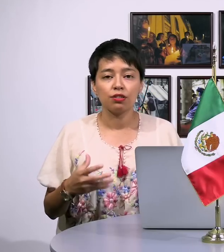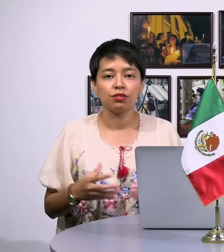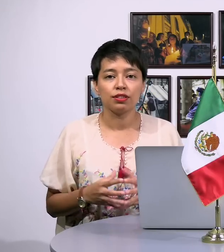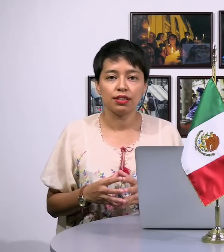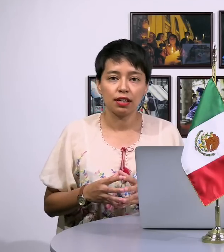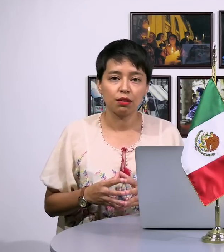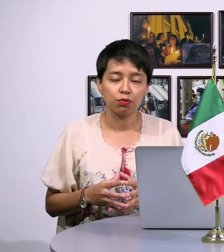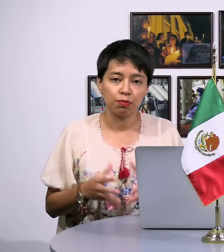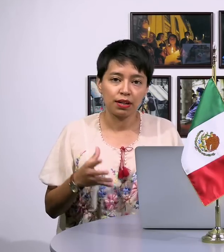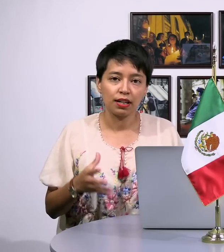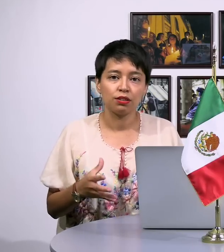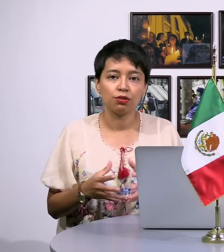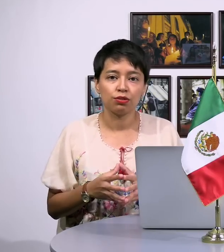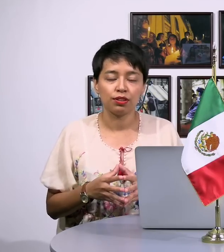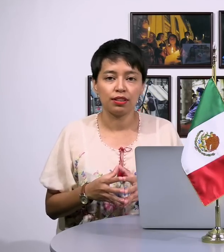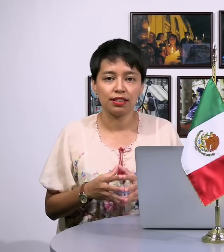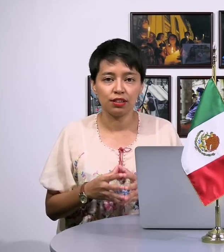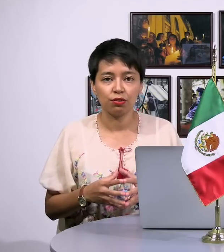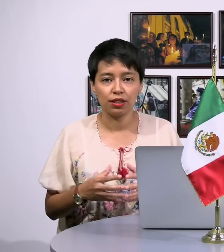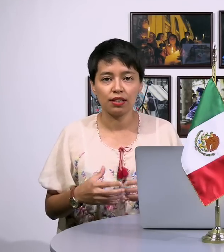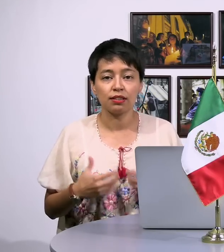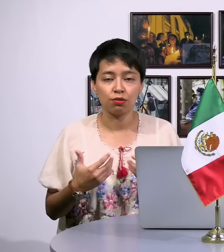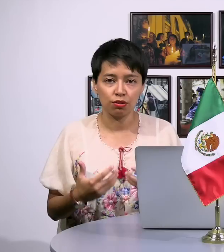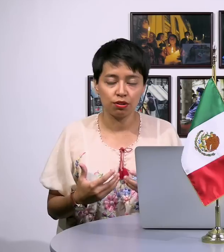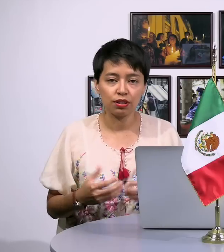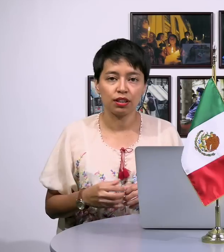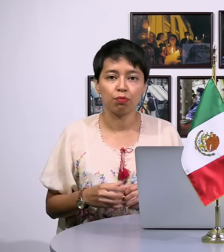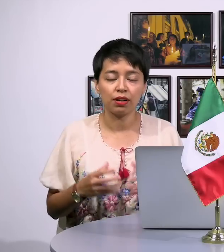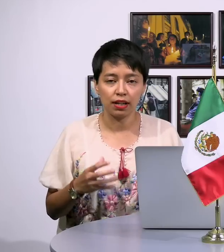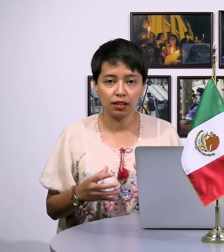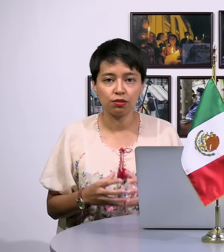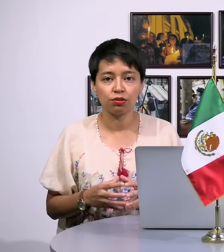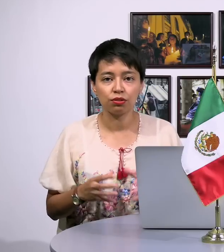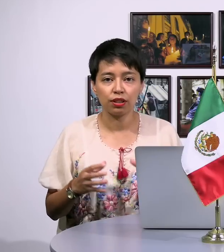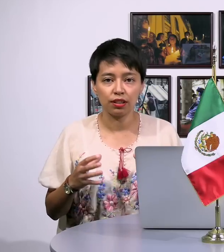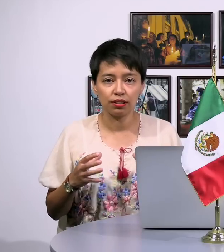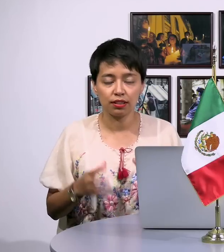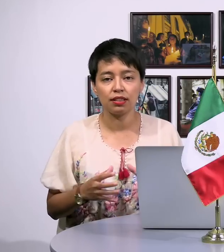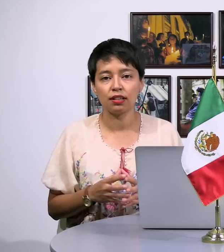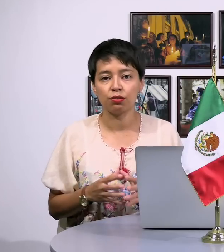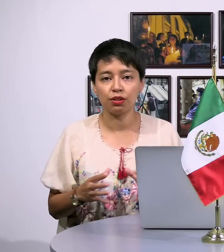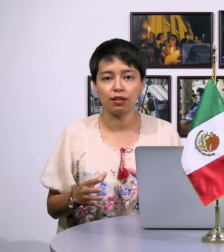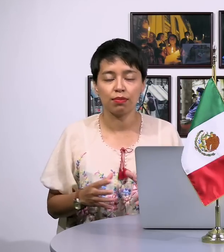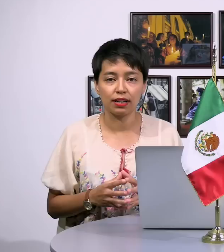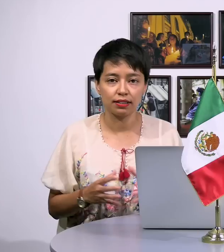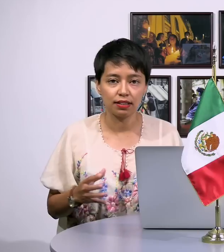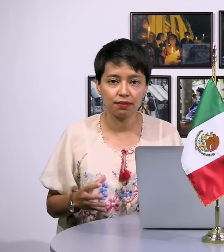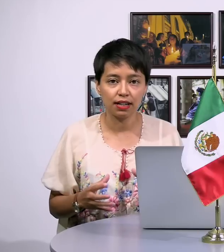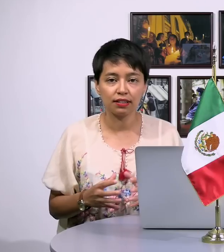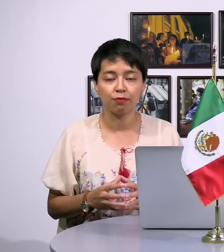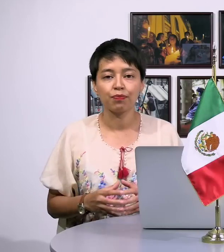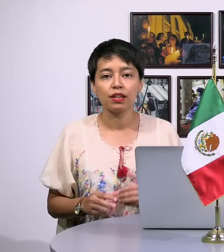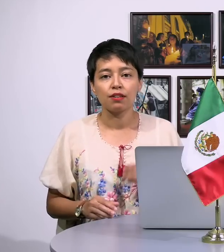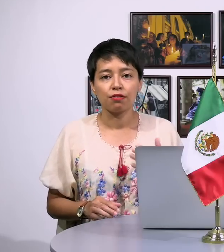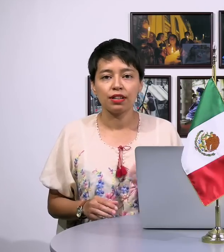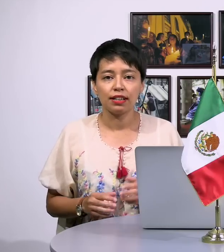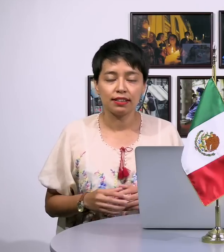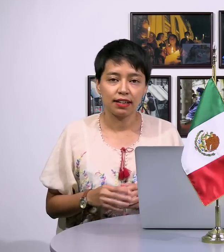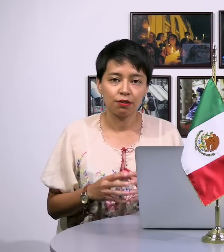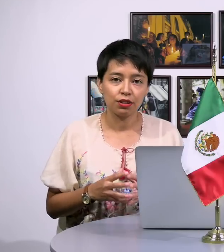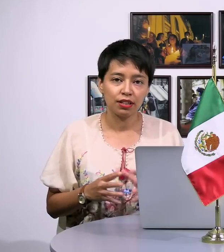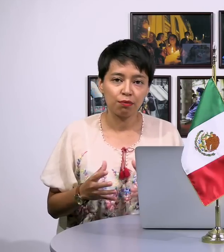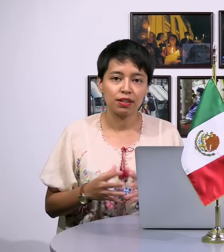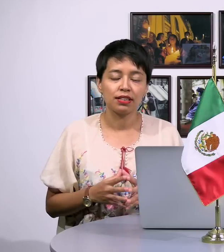forzada, y ellos decían que pues para ellos el grito era de dolor y que para ellos ese día no era para celebrarse.